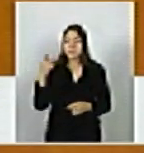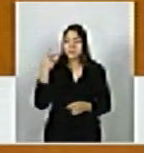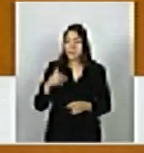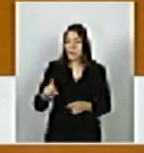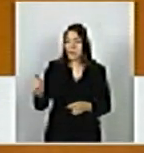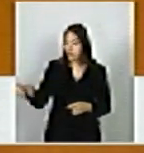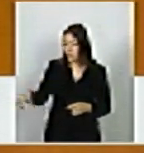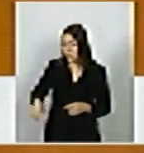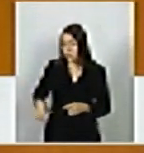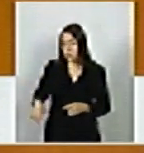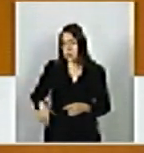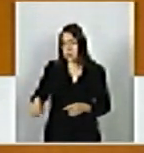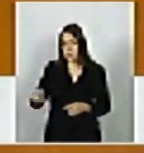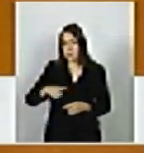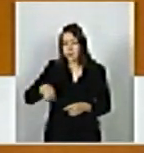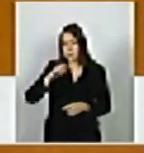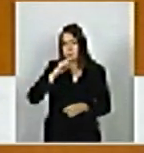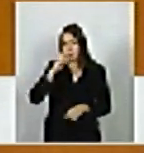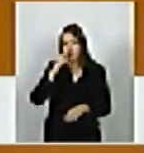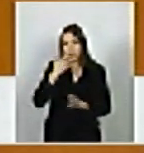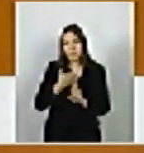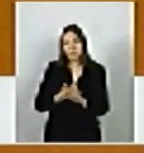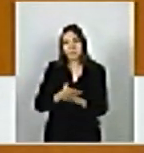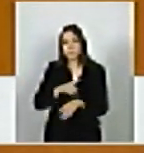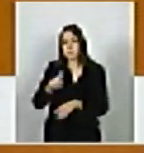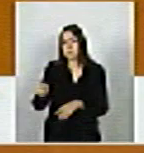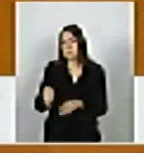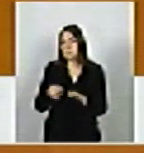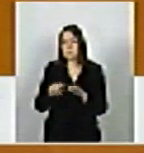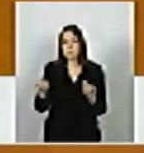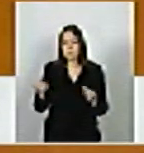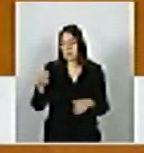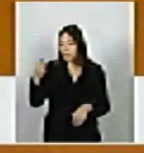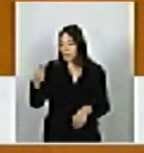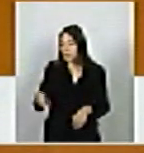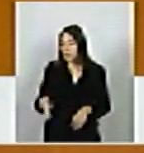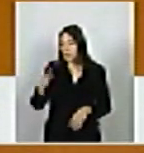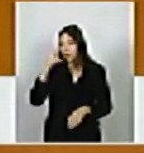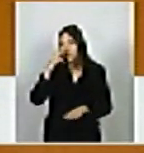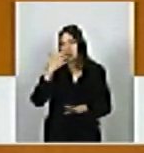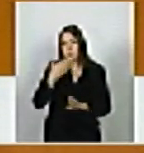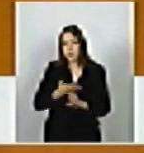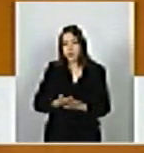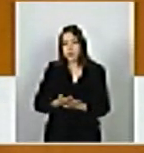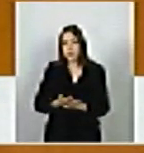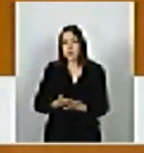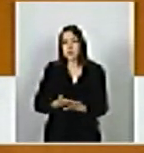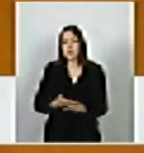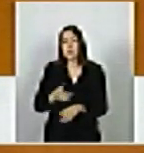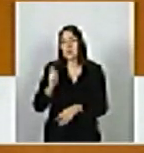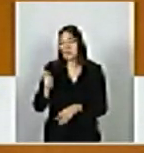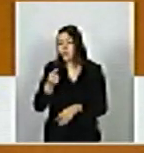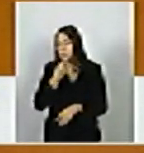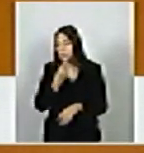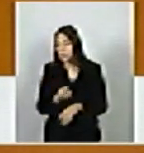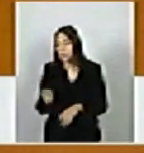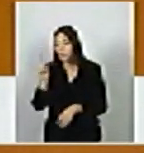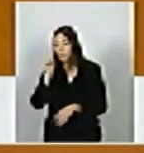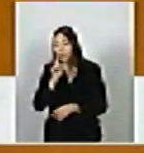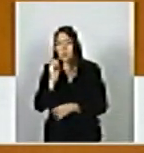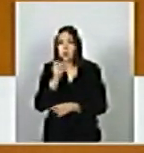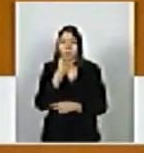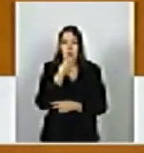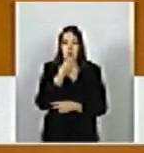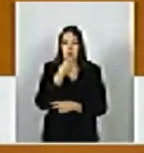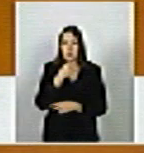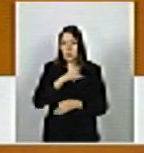autoridades involucradas, ninguna asume la responsabilidad de que las niñas y los niños,